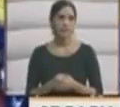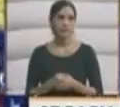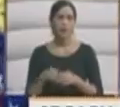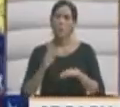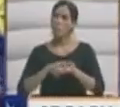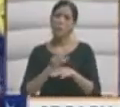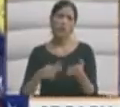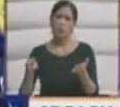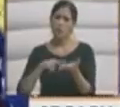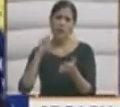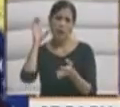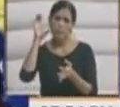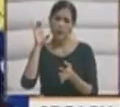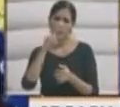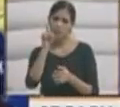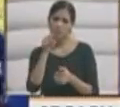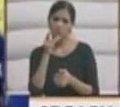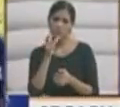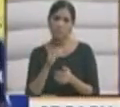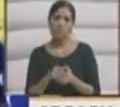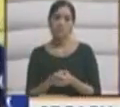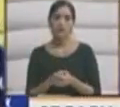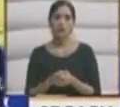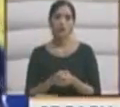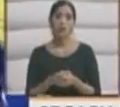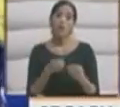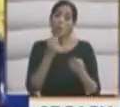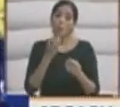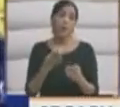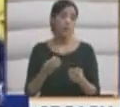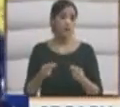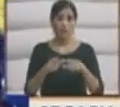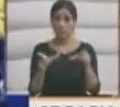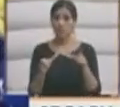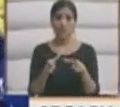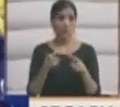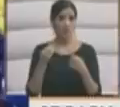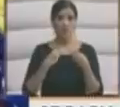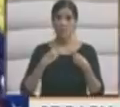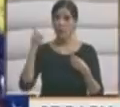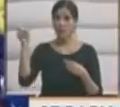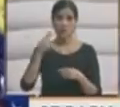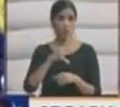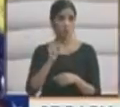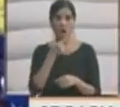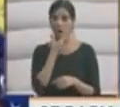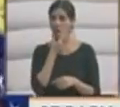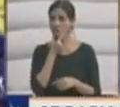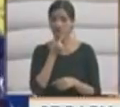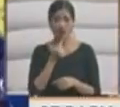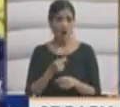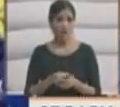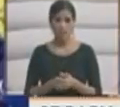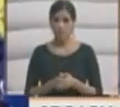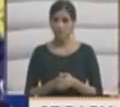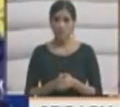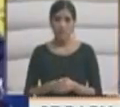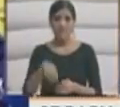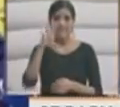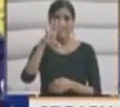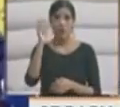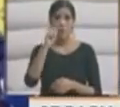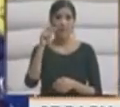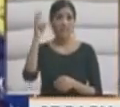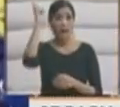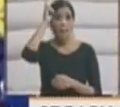patria? Bueno, la situación que estábamos viviendo ya no era para nada fácil. Llegamos hace 5 meses a Perú